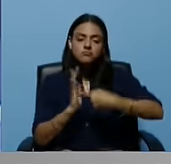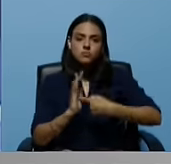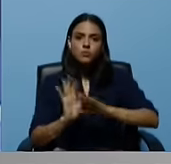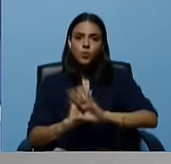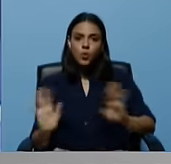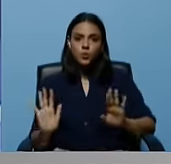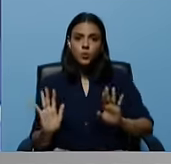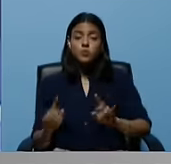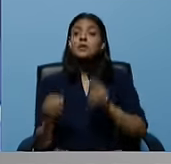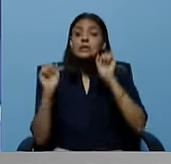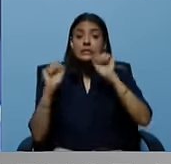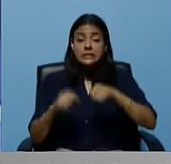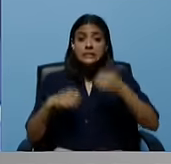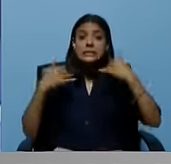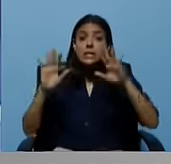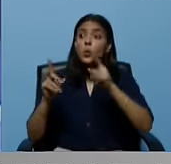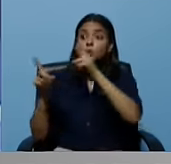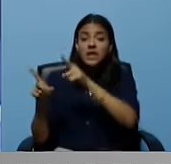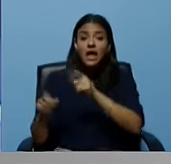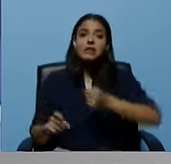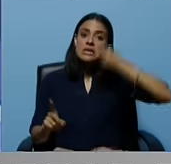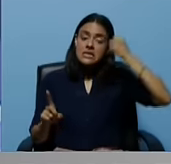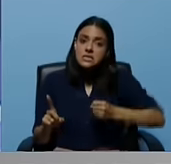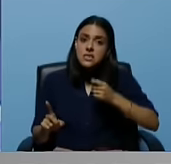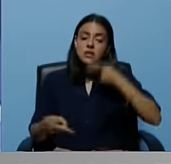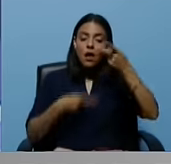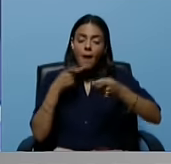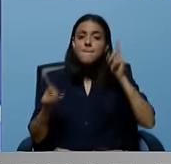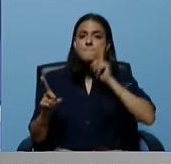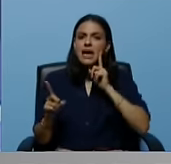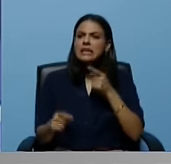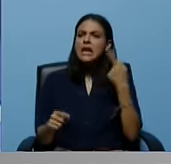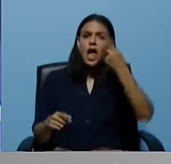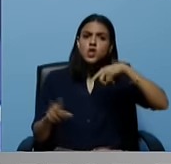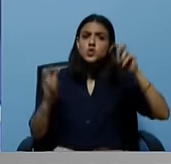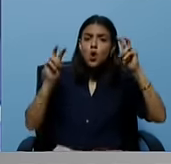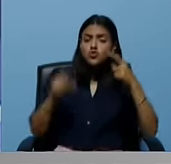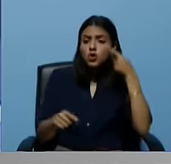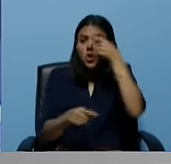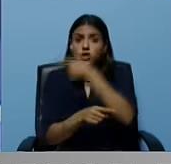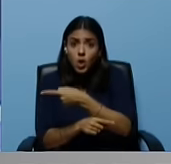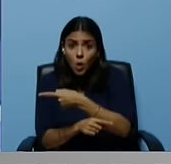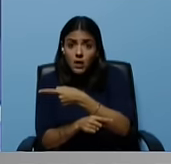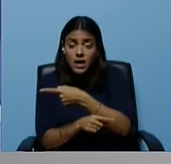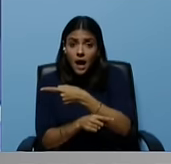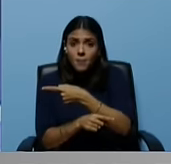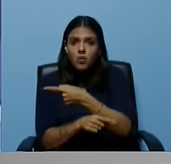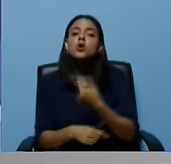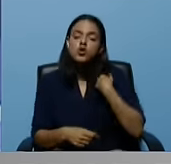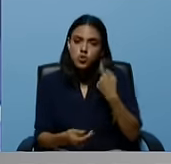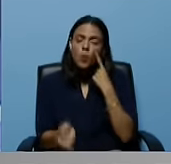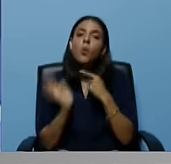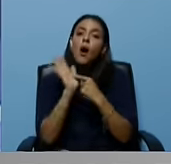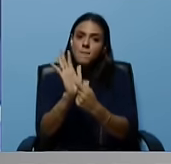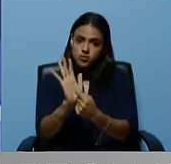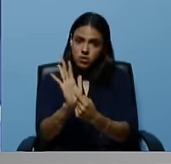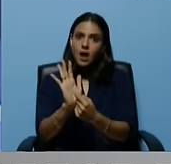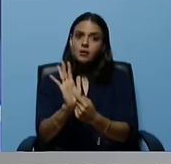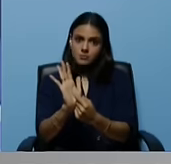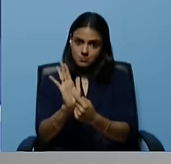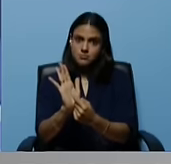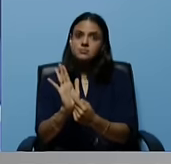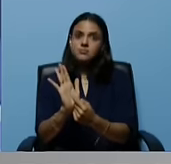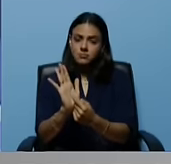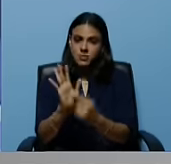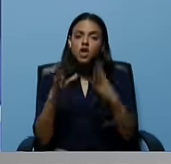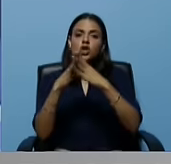Si usted insiste en que fue una coacción, yo voy a mostrar